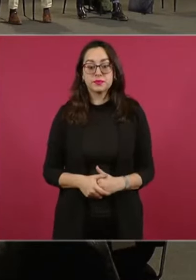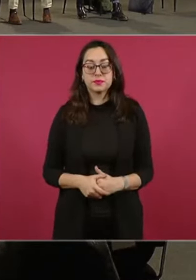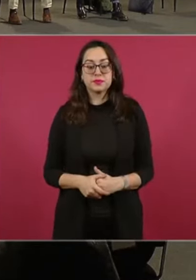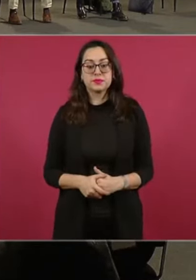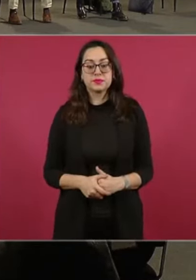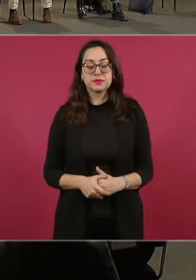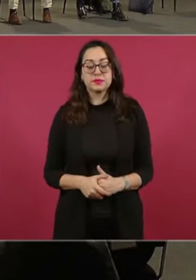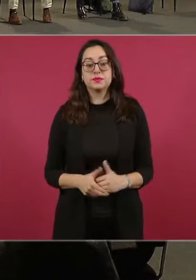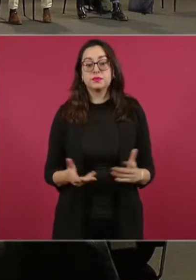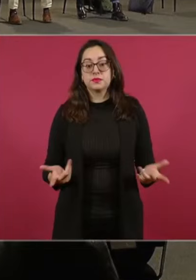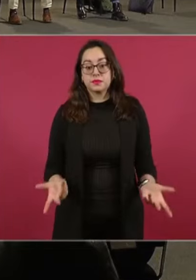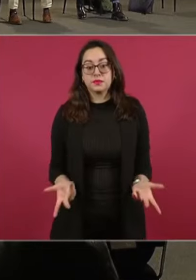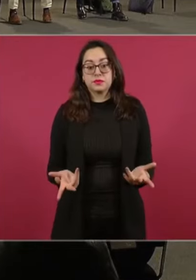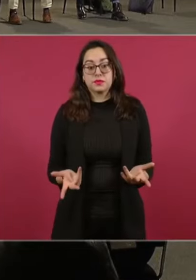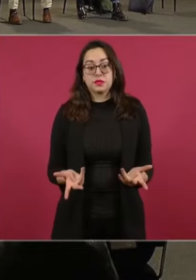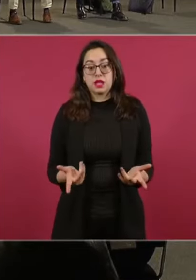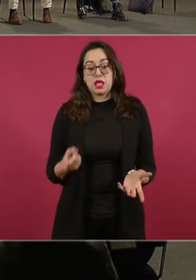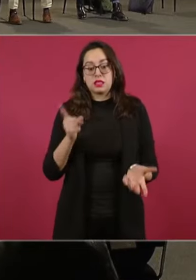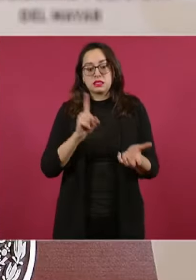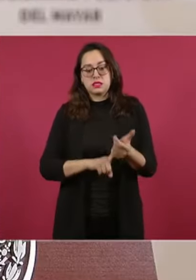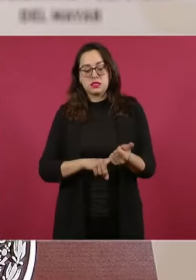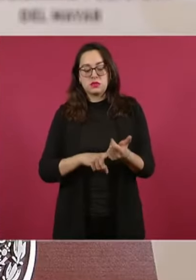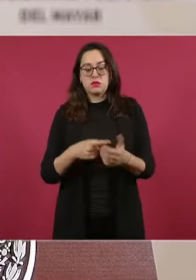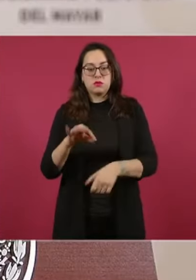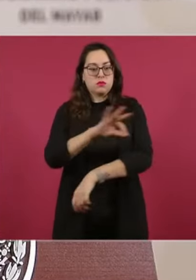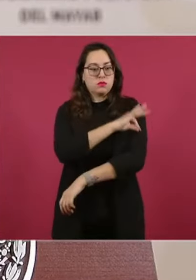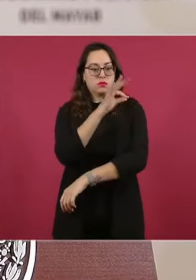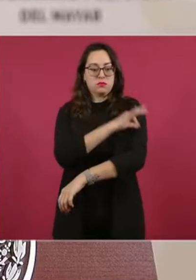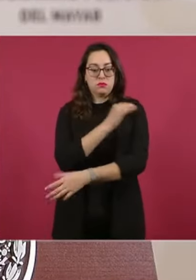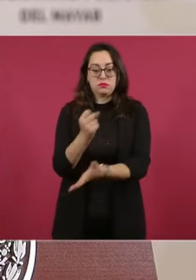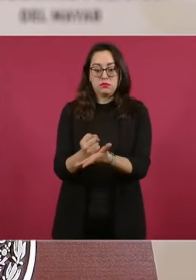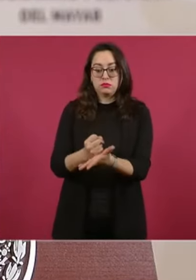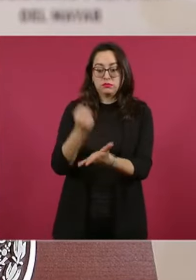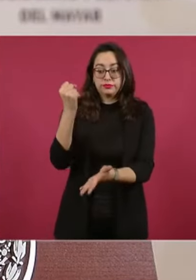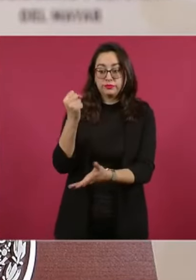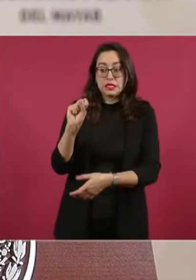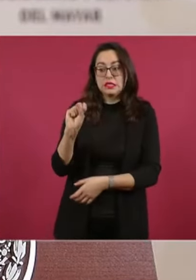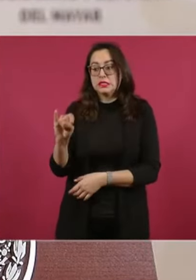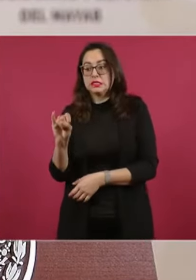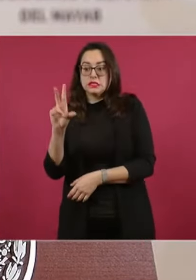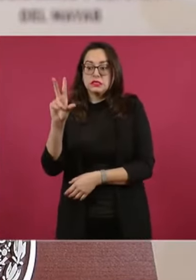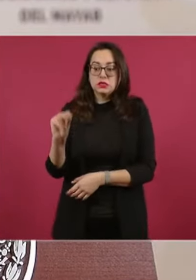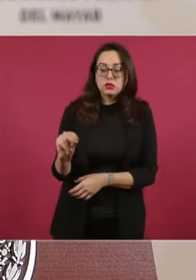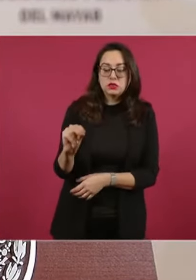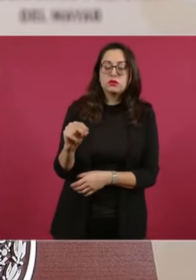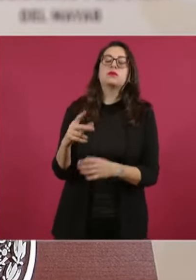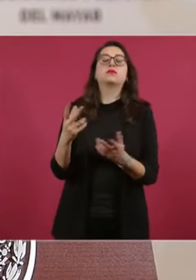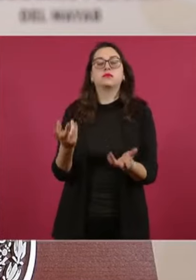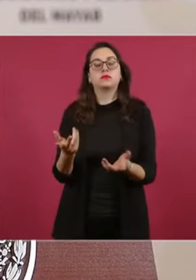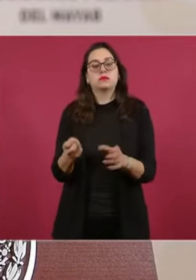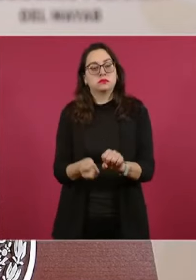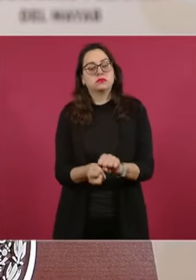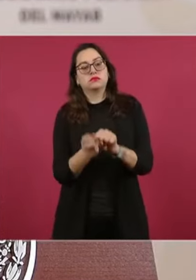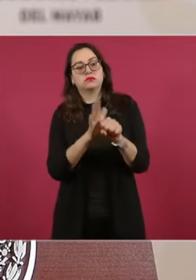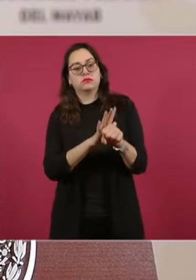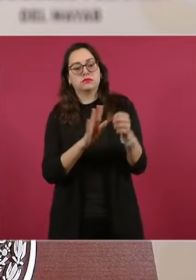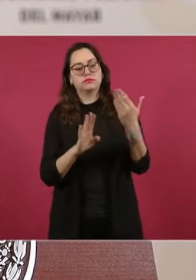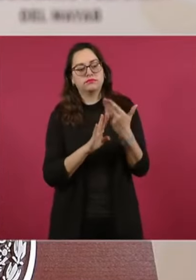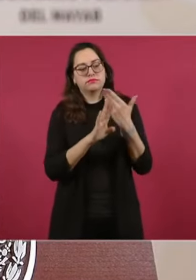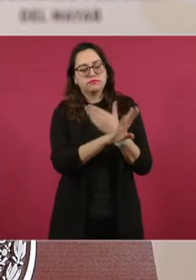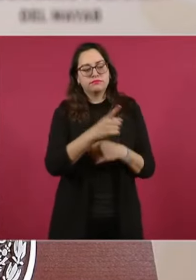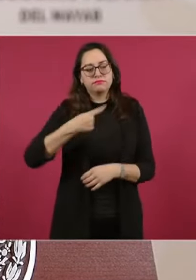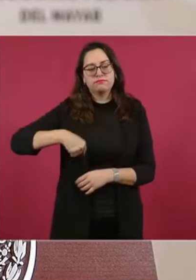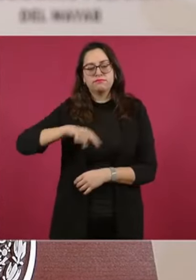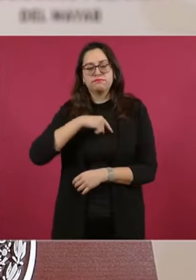Enfocándonos en el proceso de autorización destinada a la prevención de las complicaciones de COVID-19, tomamos la